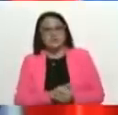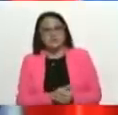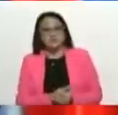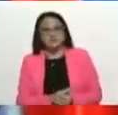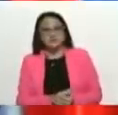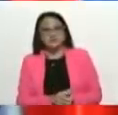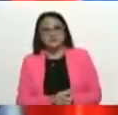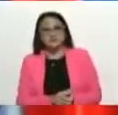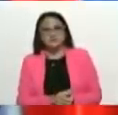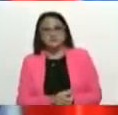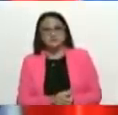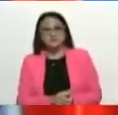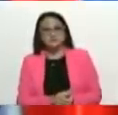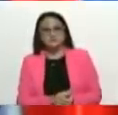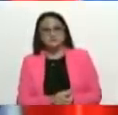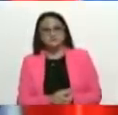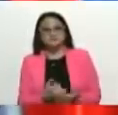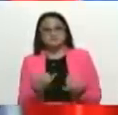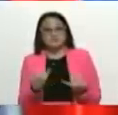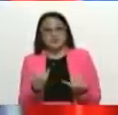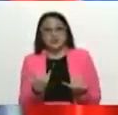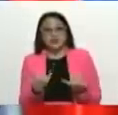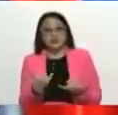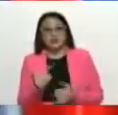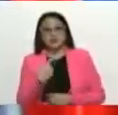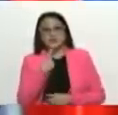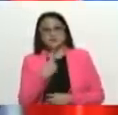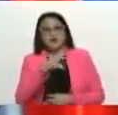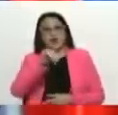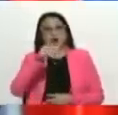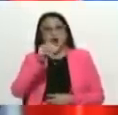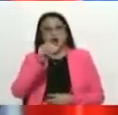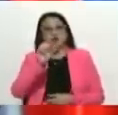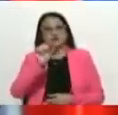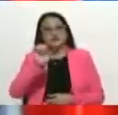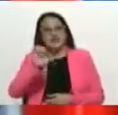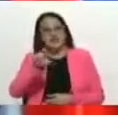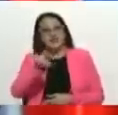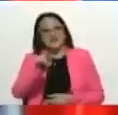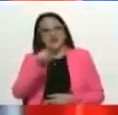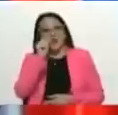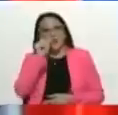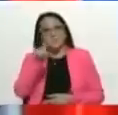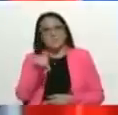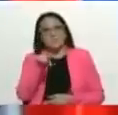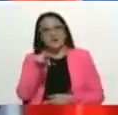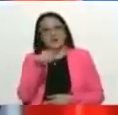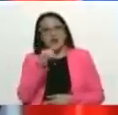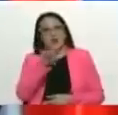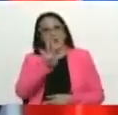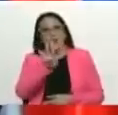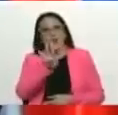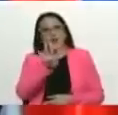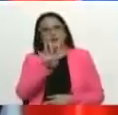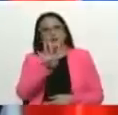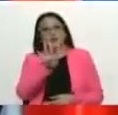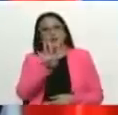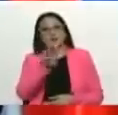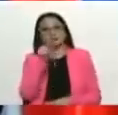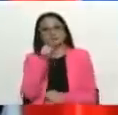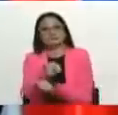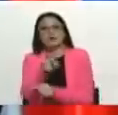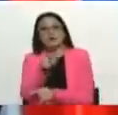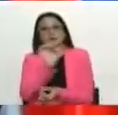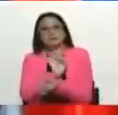frustrado. Quiero destacar que José Márquez, alias El Caracas, tiene 4 órdenes de aprehensión